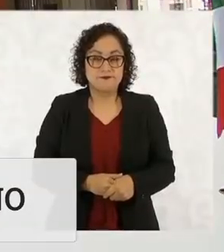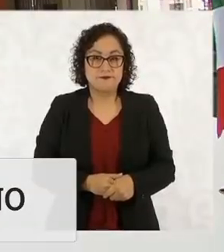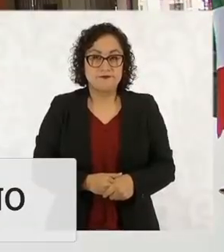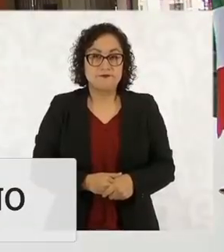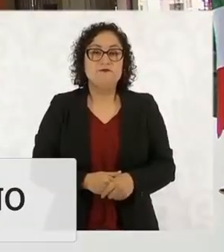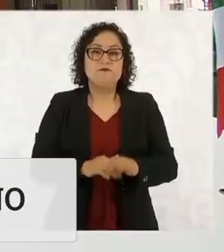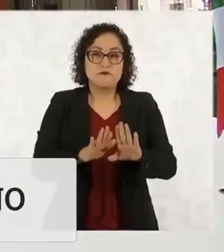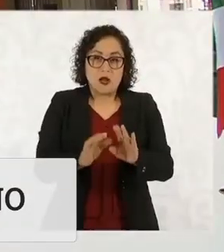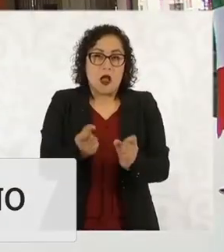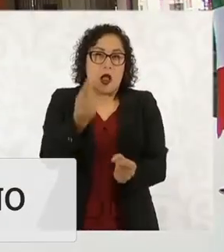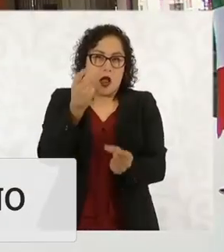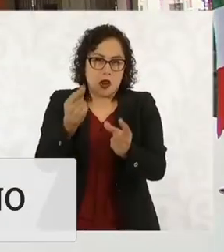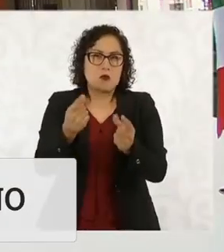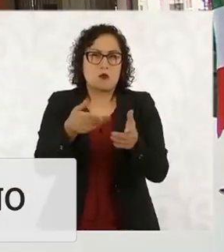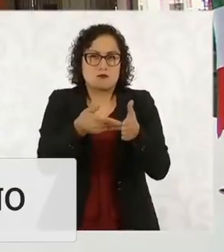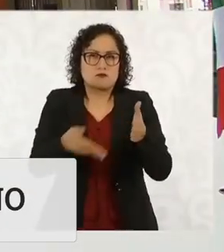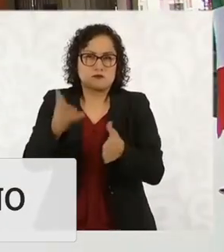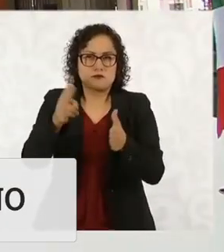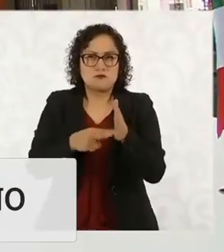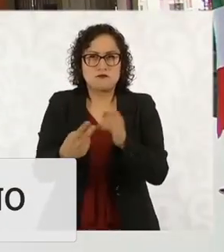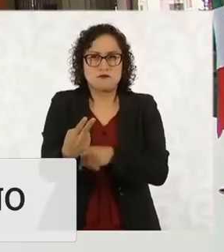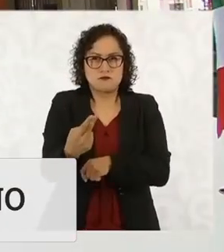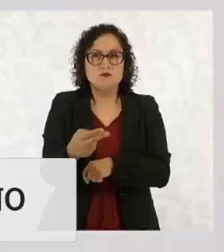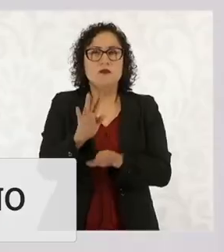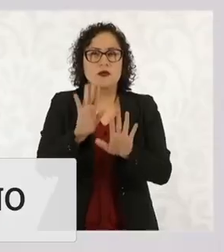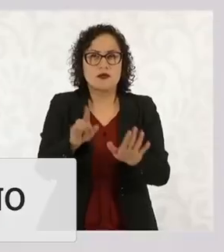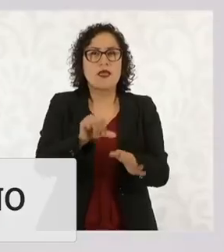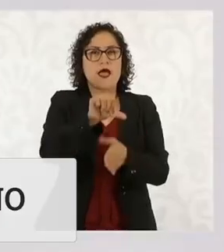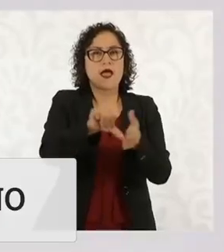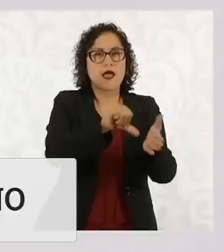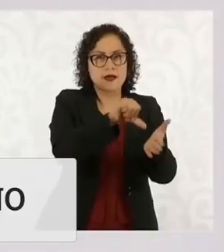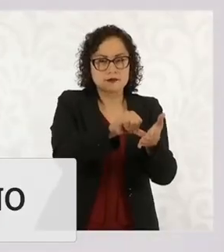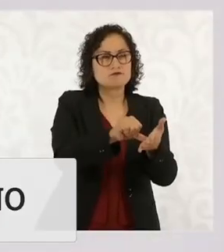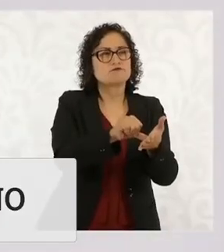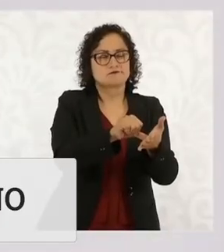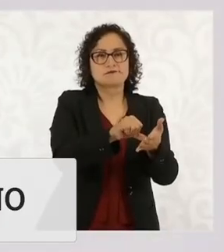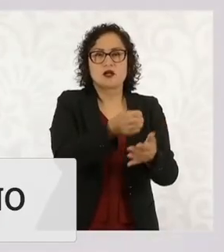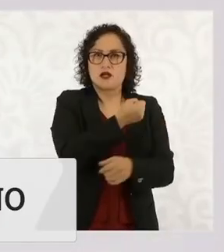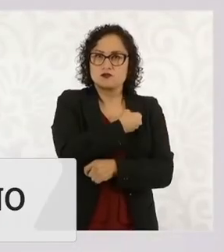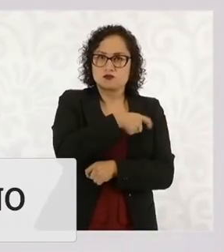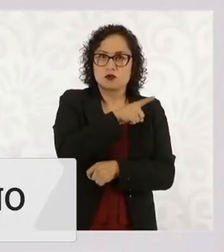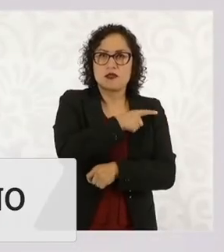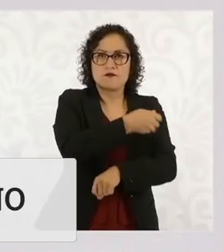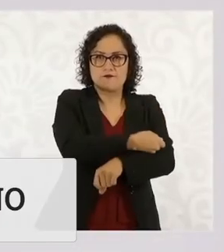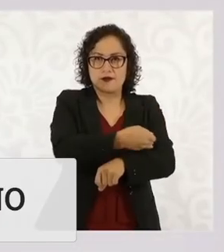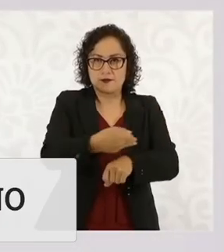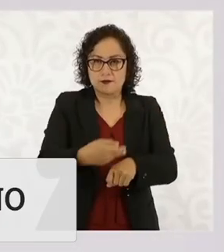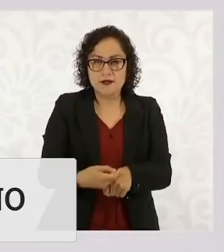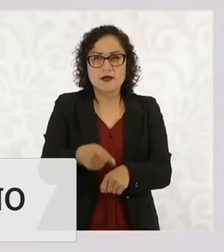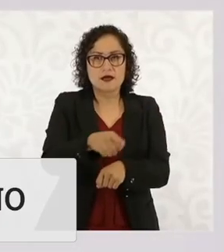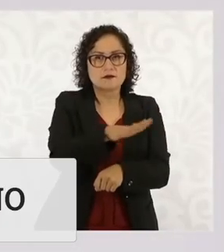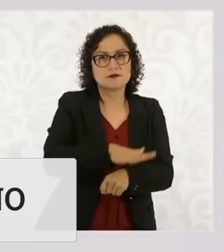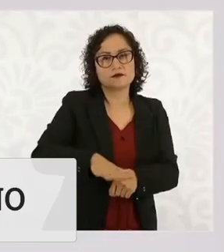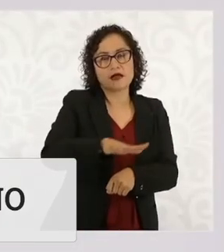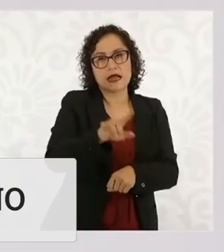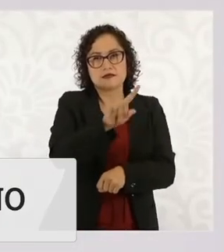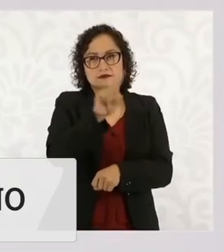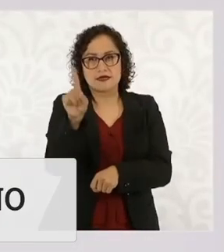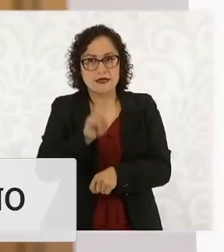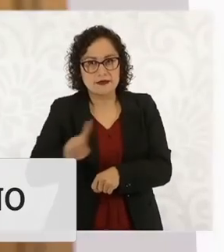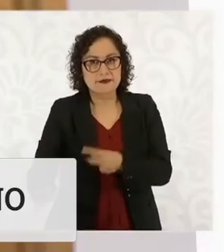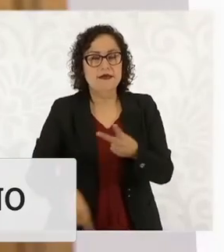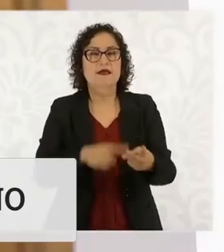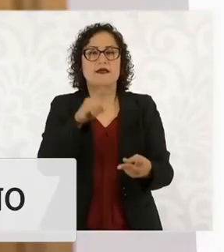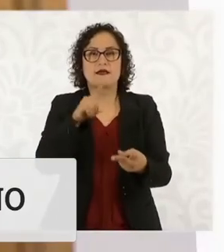algunas ya inauguradas durante este año, 12 clínicas y unidades de medicina familiar en Guadalupe, Zacatecas, en